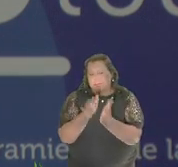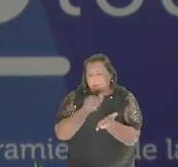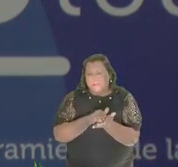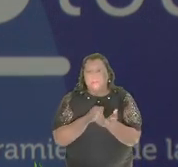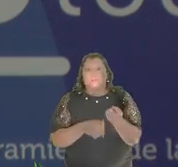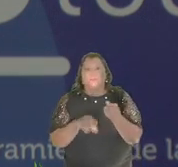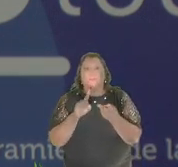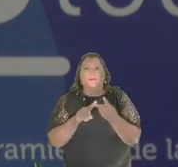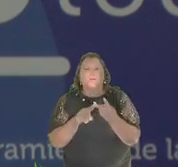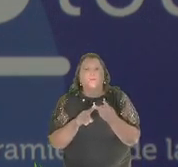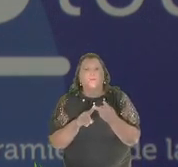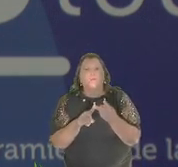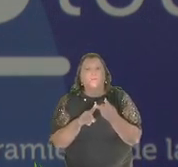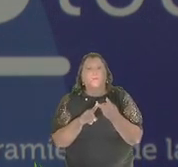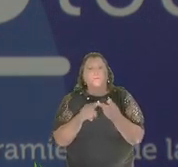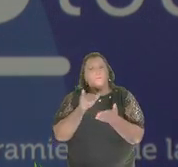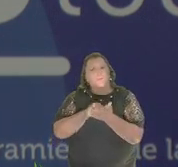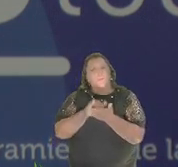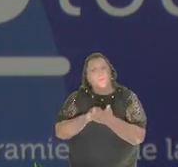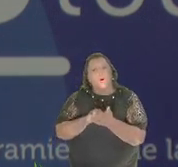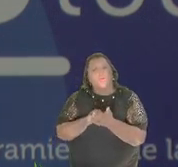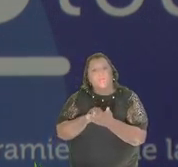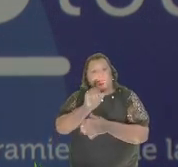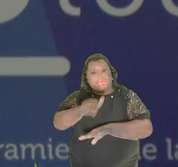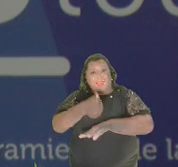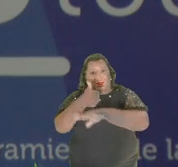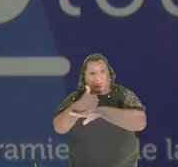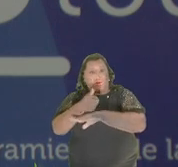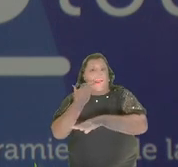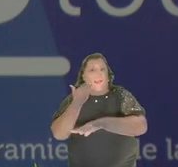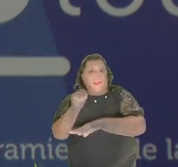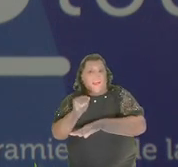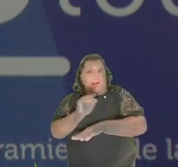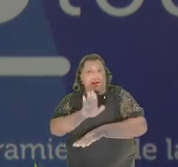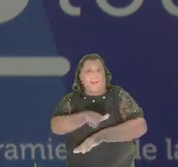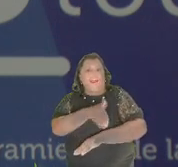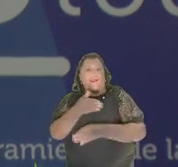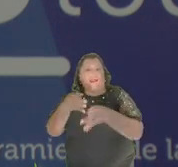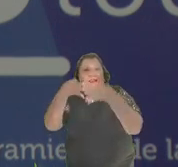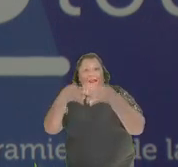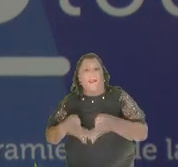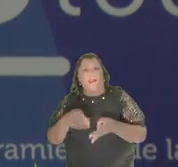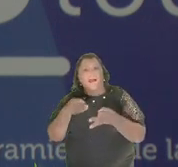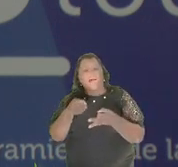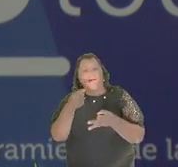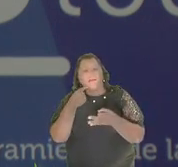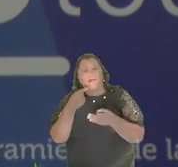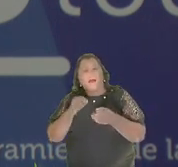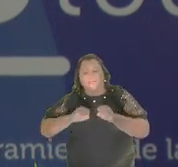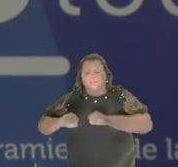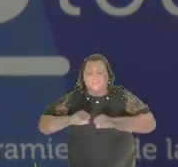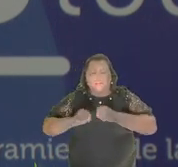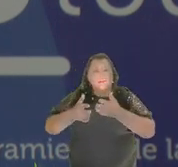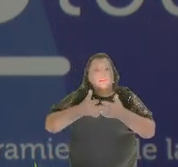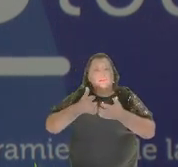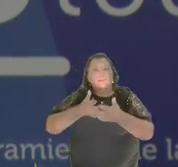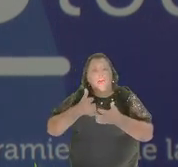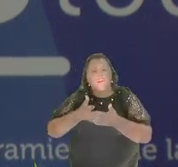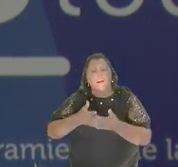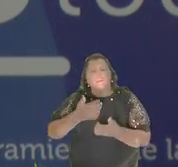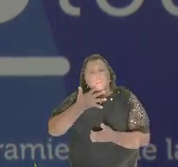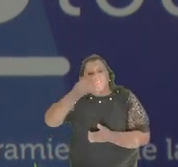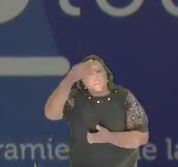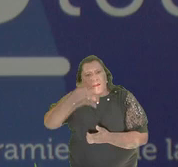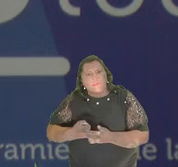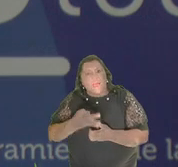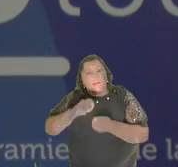como menciona siempre la directora de calidad, ya por unas características de operación del sistema para hacer que realmente